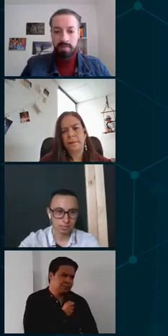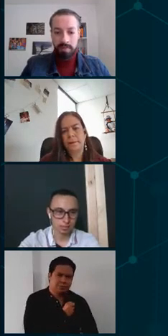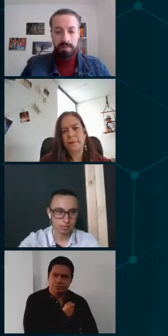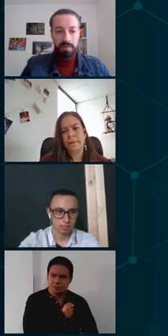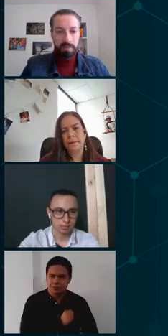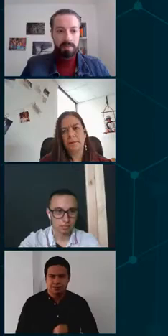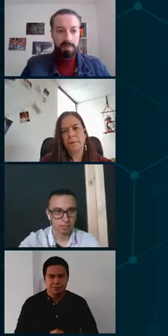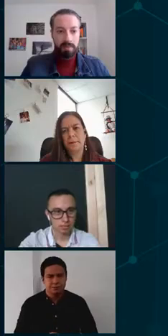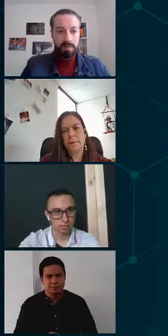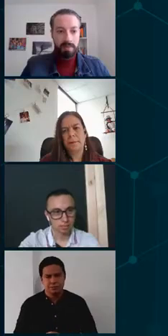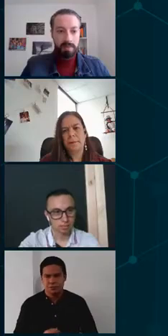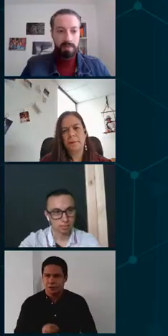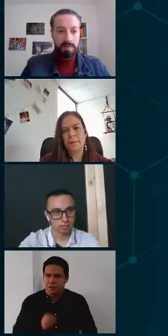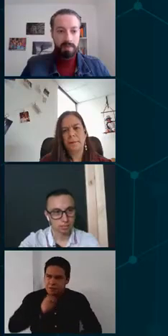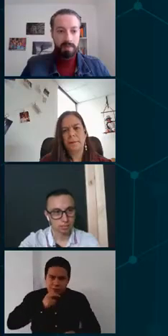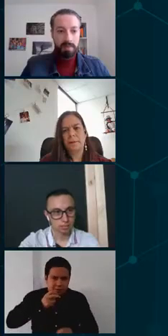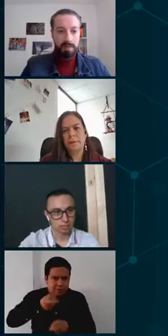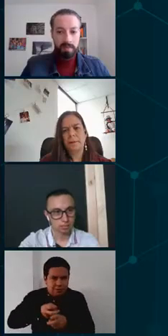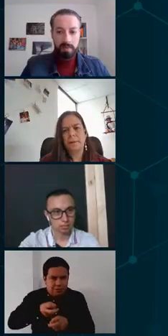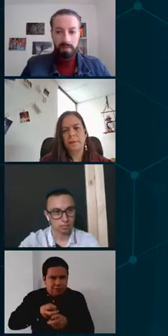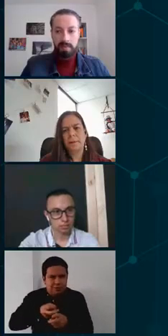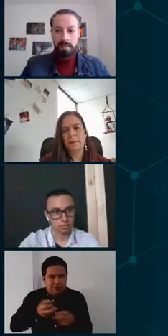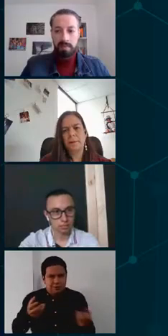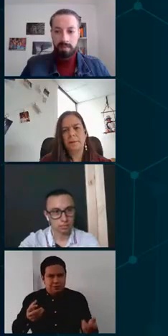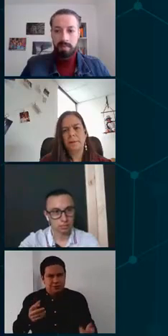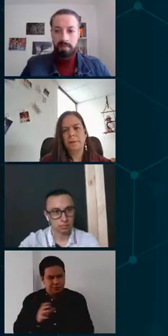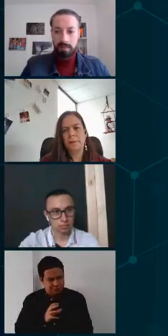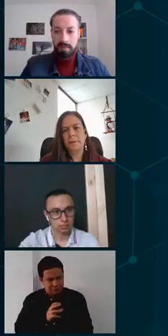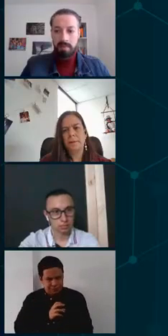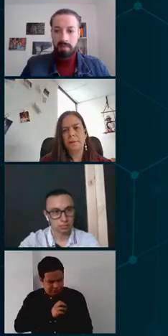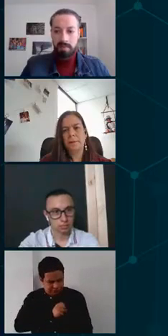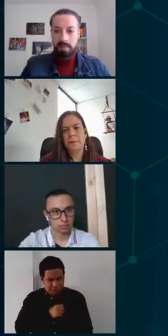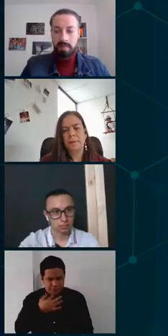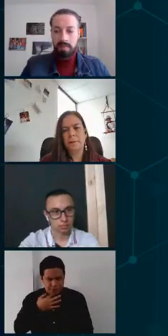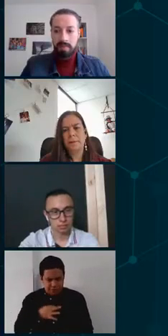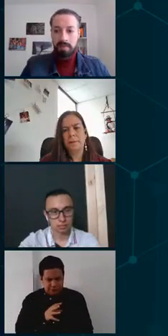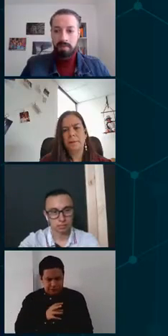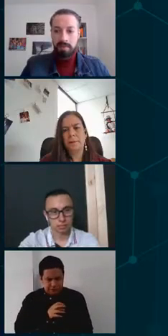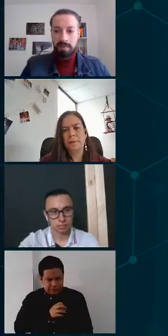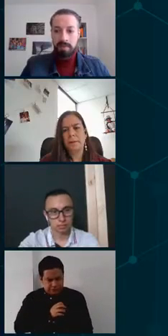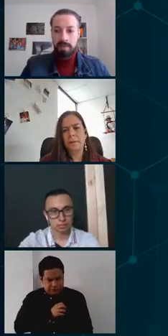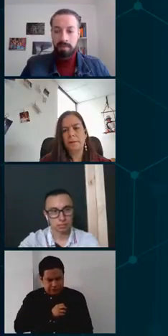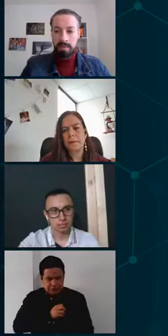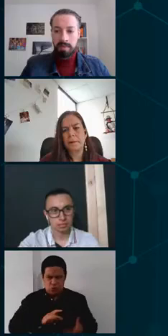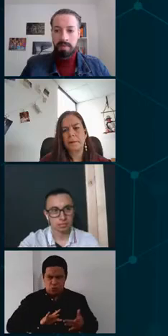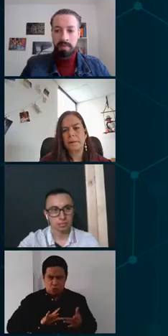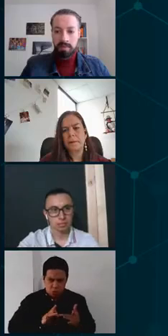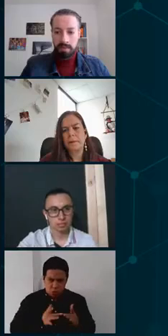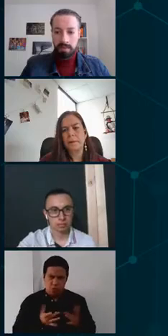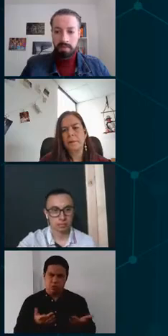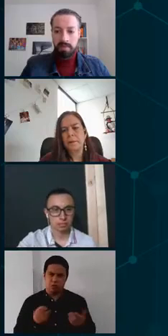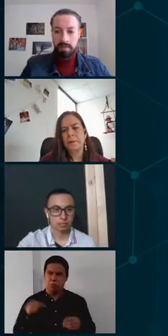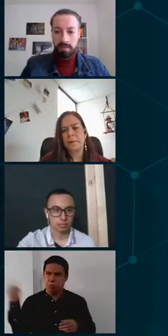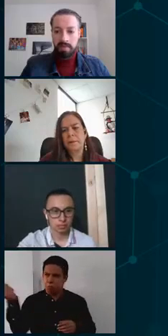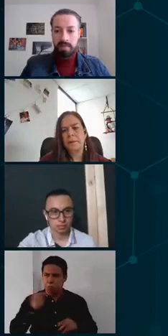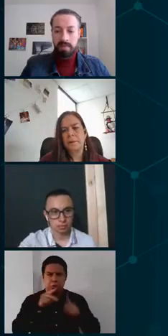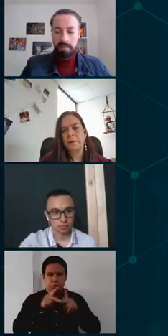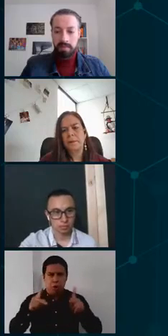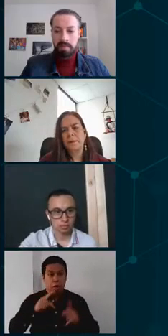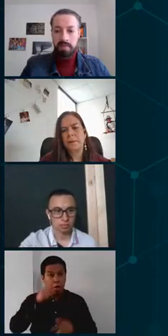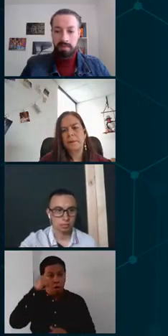Ella dice, para mí es como muy complejo, no, es muy triste, dice ella, es muy triste que todavía la gente crea esto.